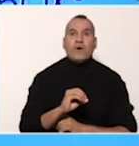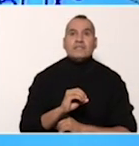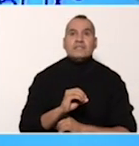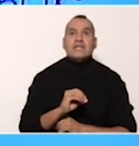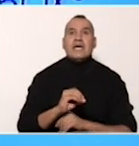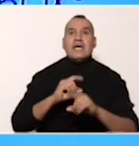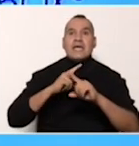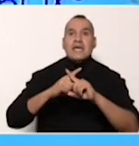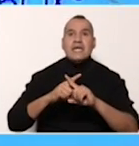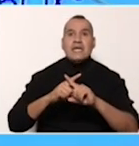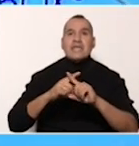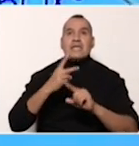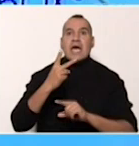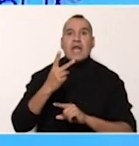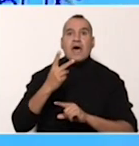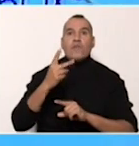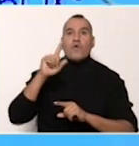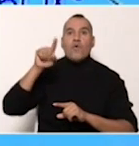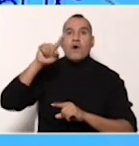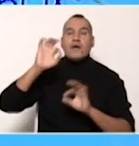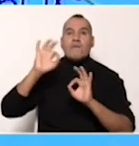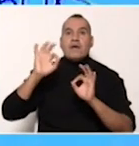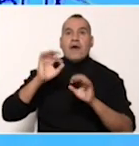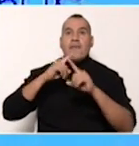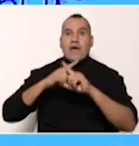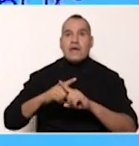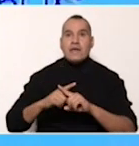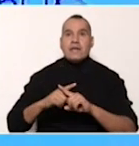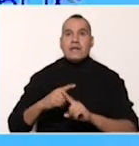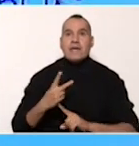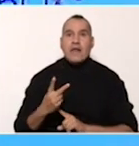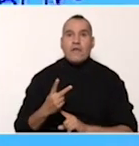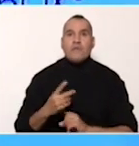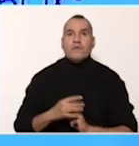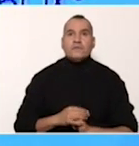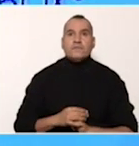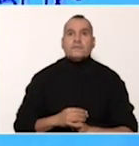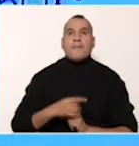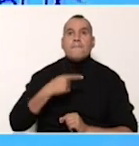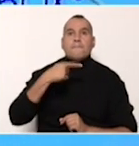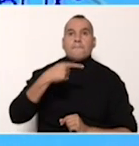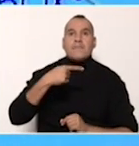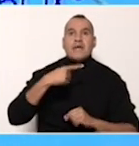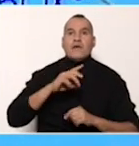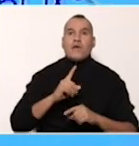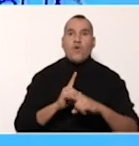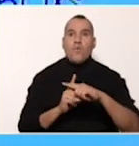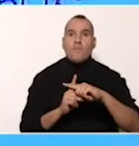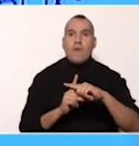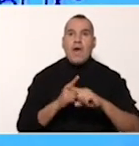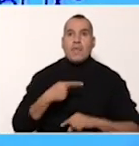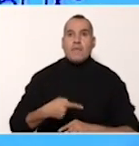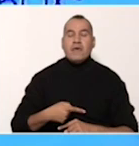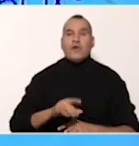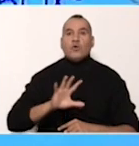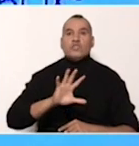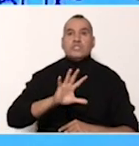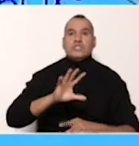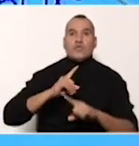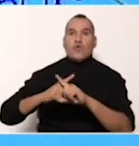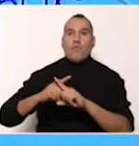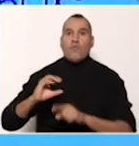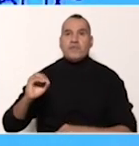X da X a la 2. Vamos a hacerlo con el otro término. Menos por más da menos. 5 por 0,